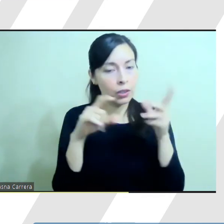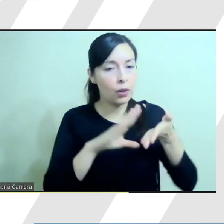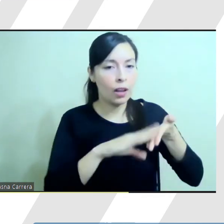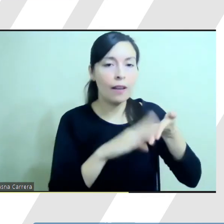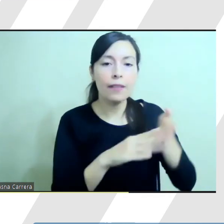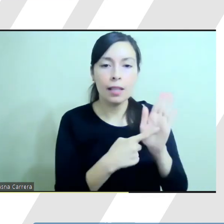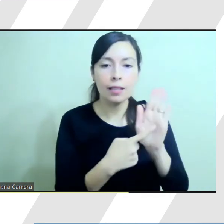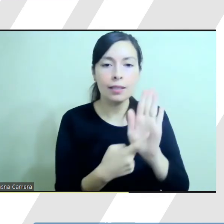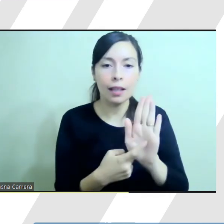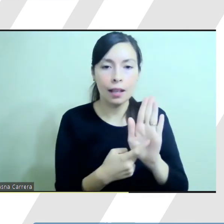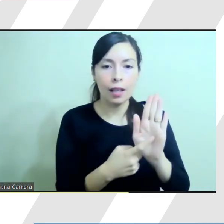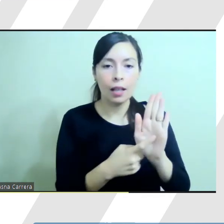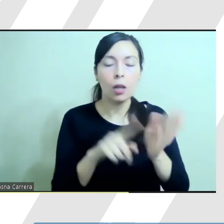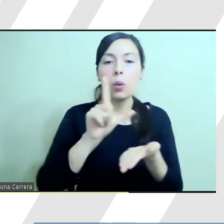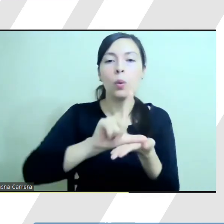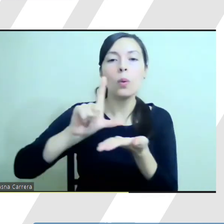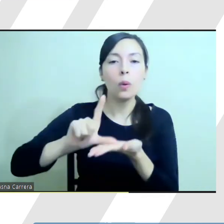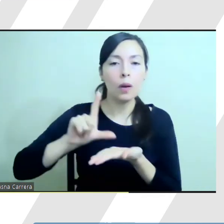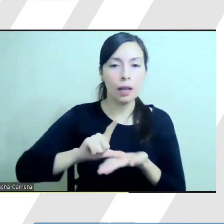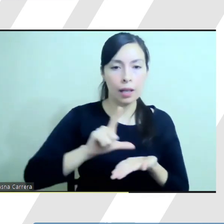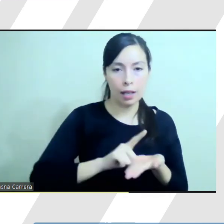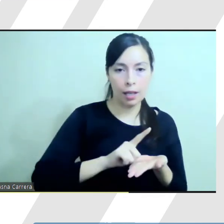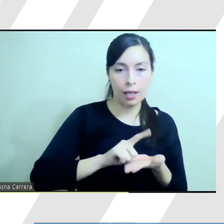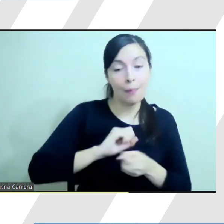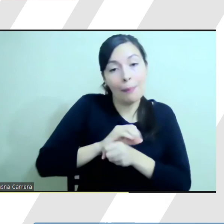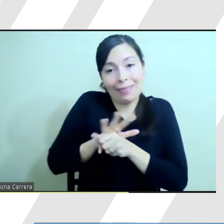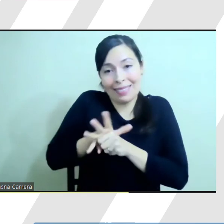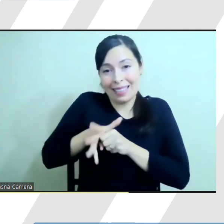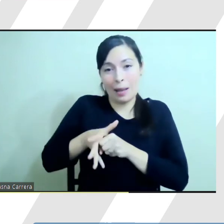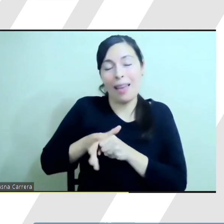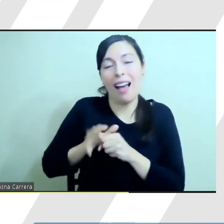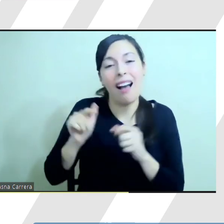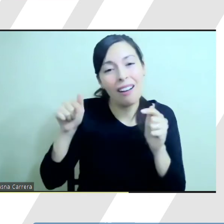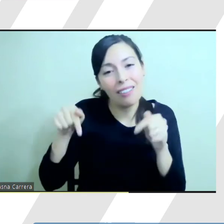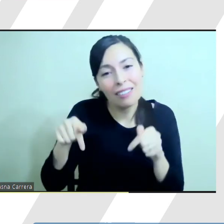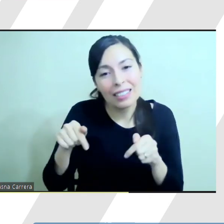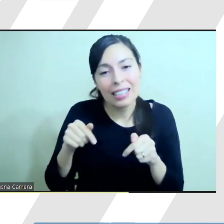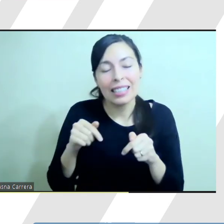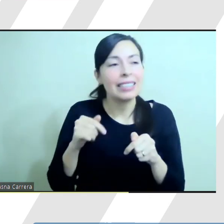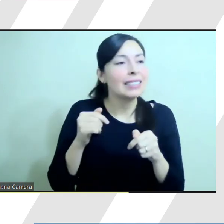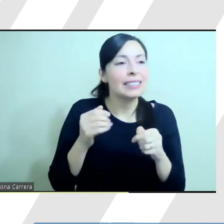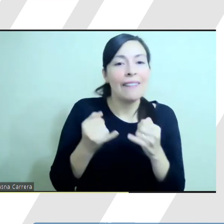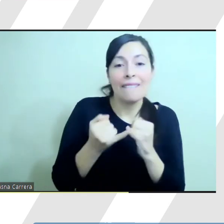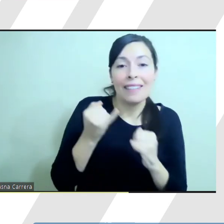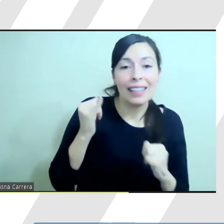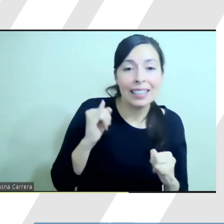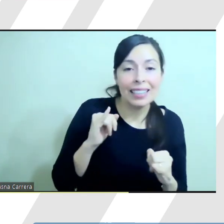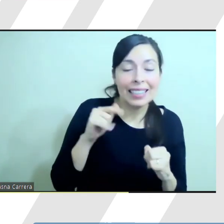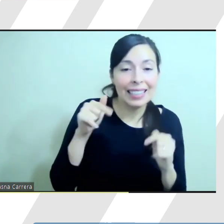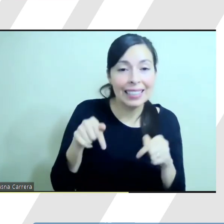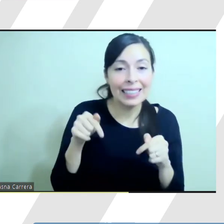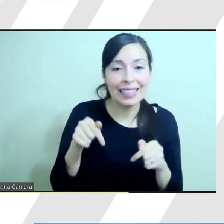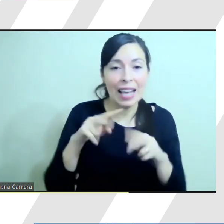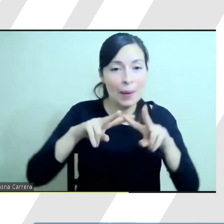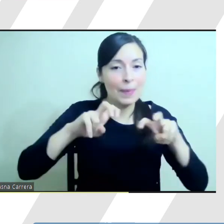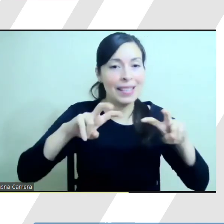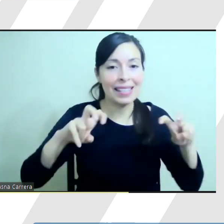de los lugares. Post pandemia, cómo se viene a finalizar esta